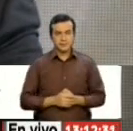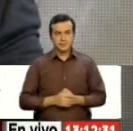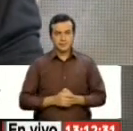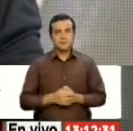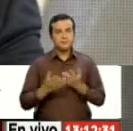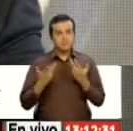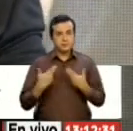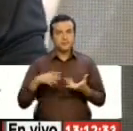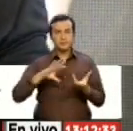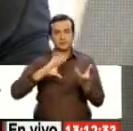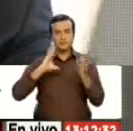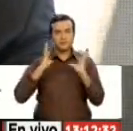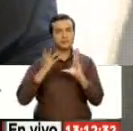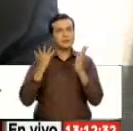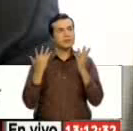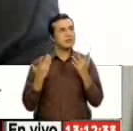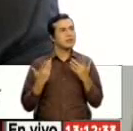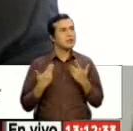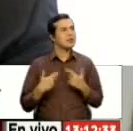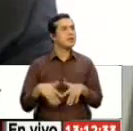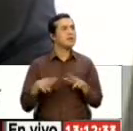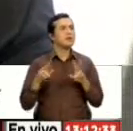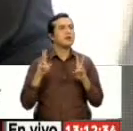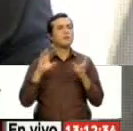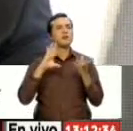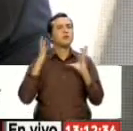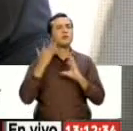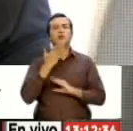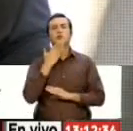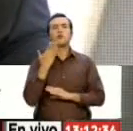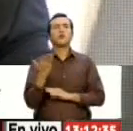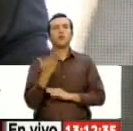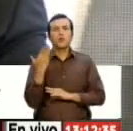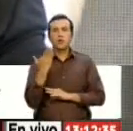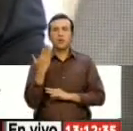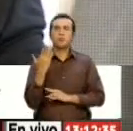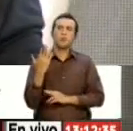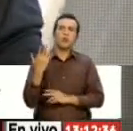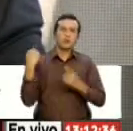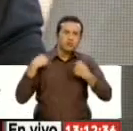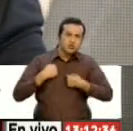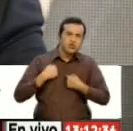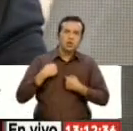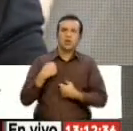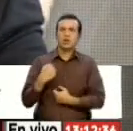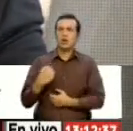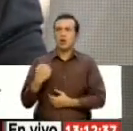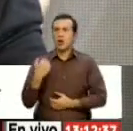Ya las revoluciones dejaron de ser esas revoluciones con arma al brazo, con mochila.